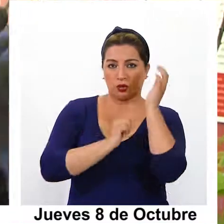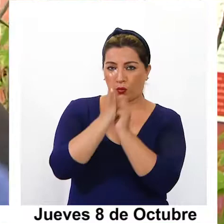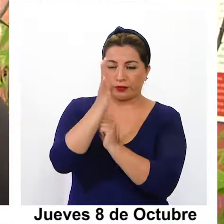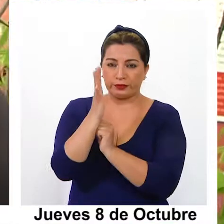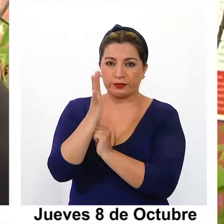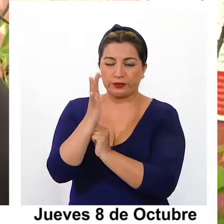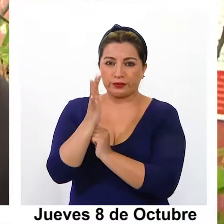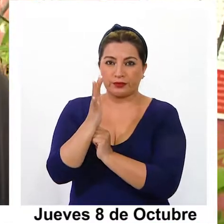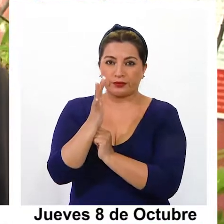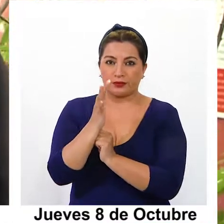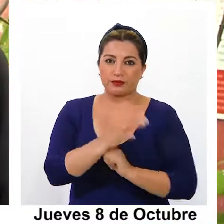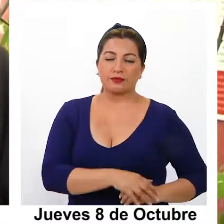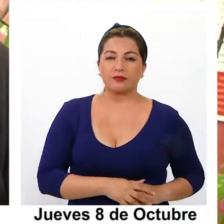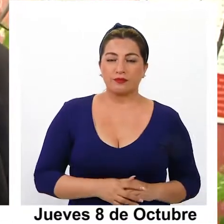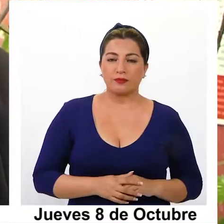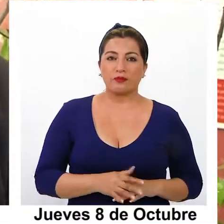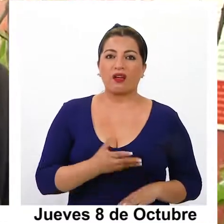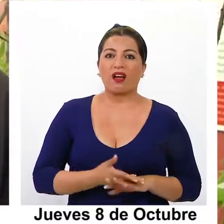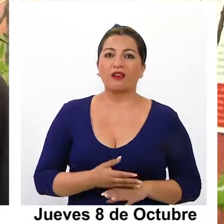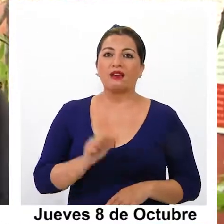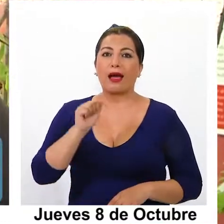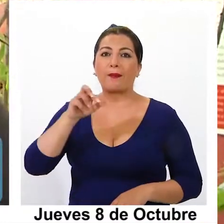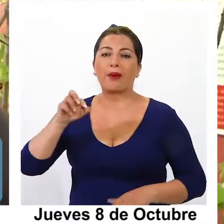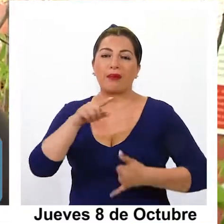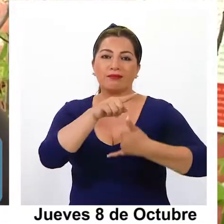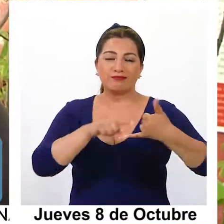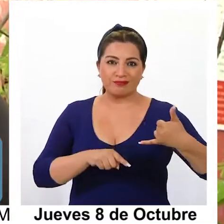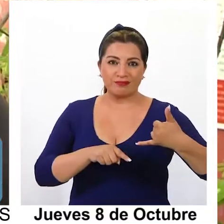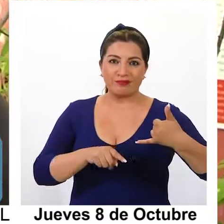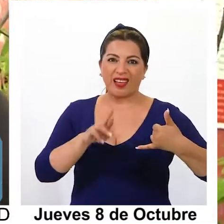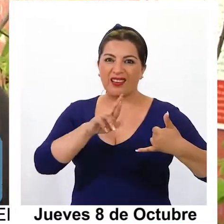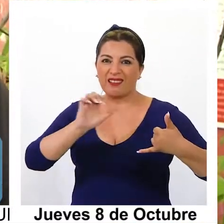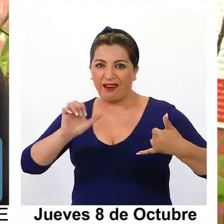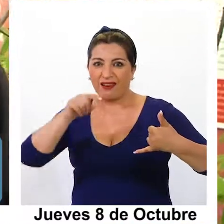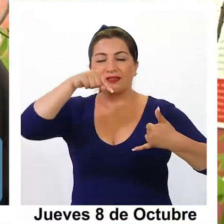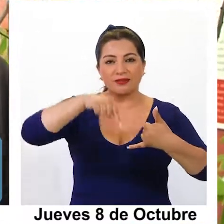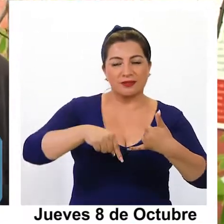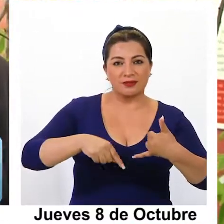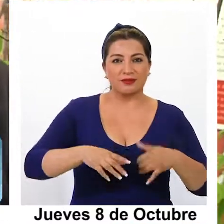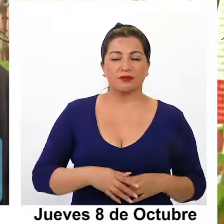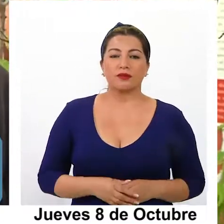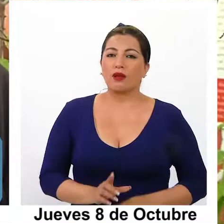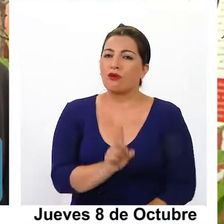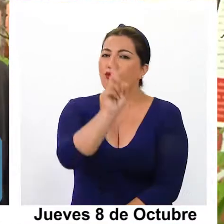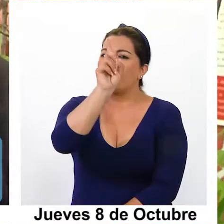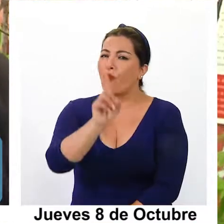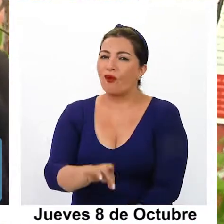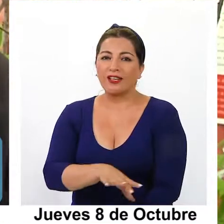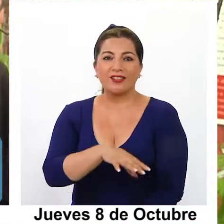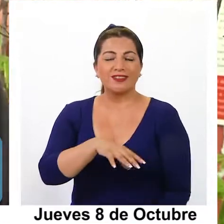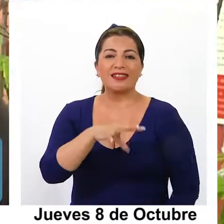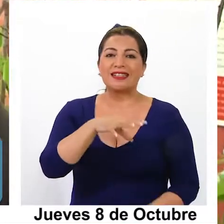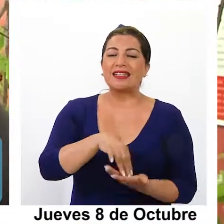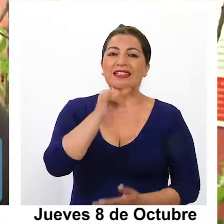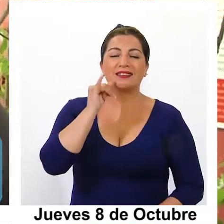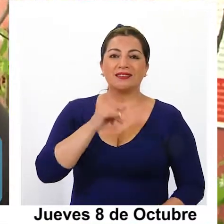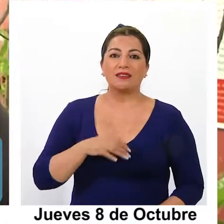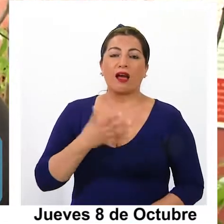cuantecito, igualmente tenemos una aplicación, la aplicación RE, que es un sistema único en Chile